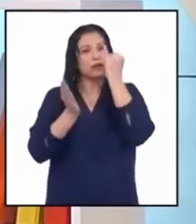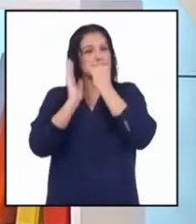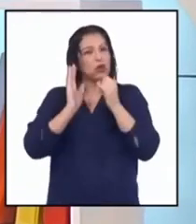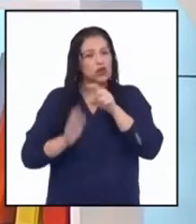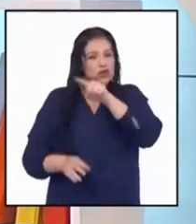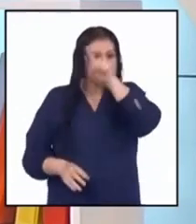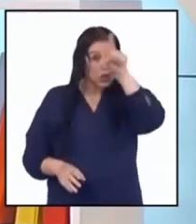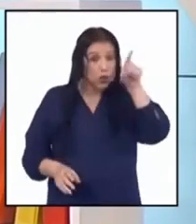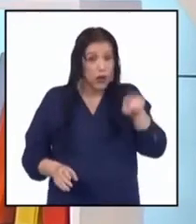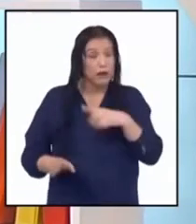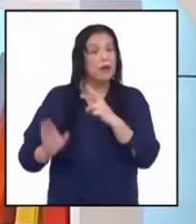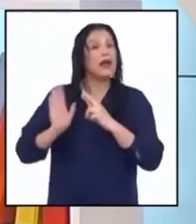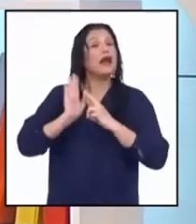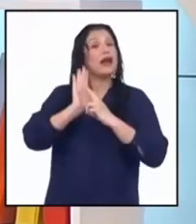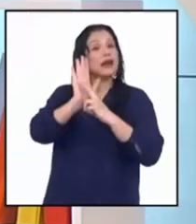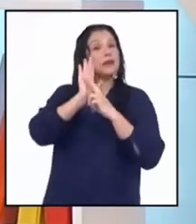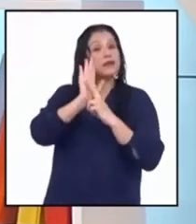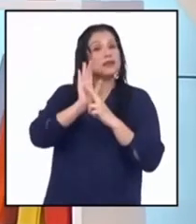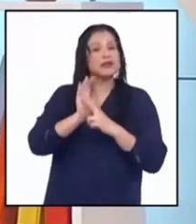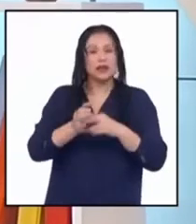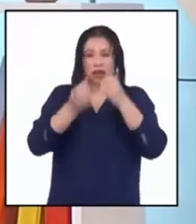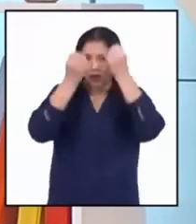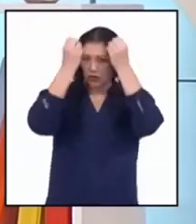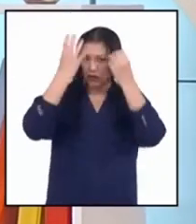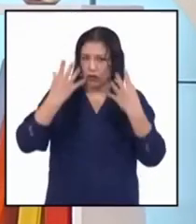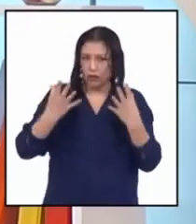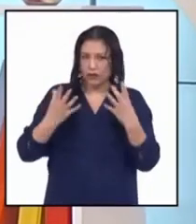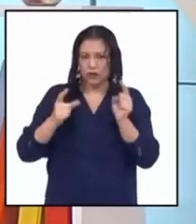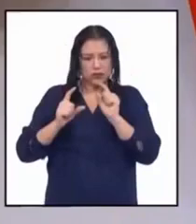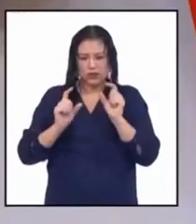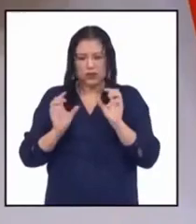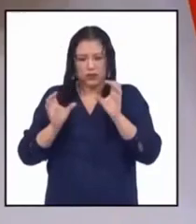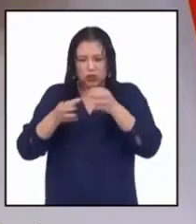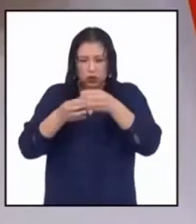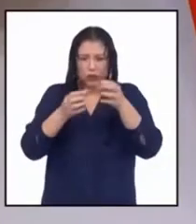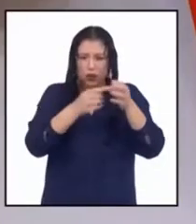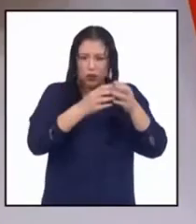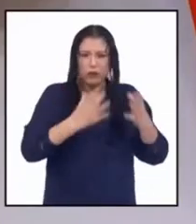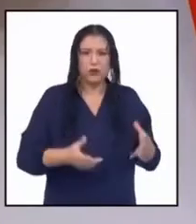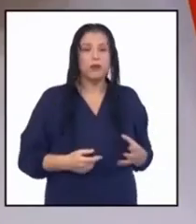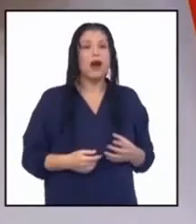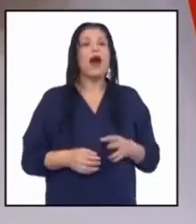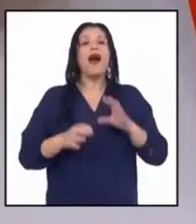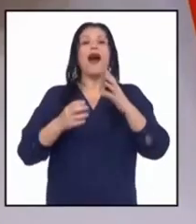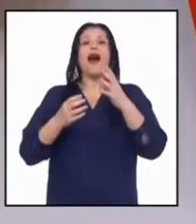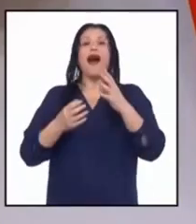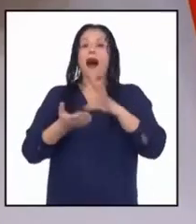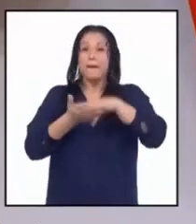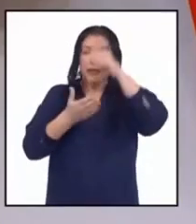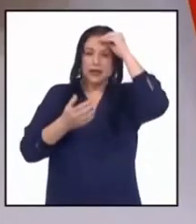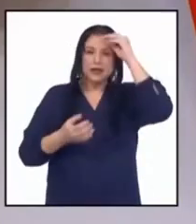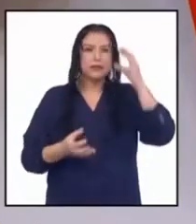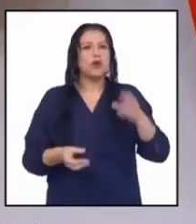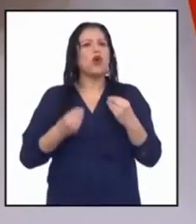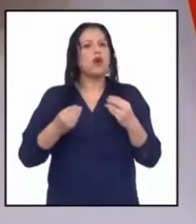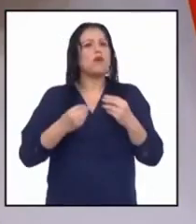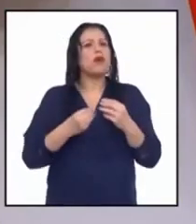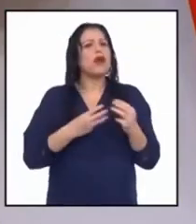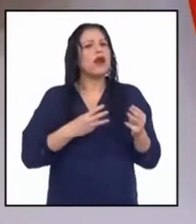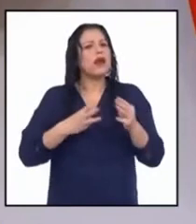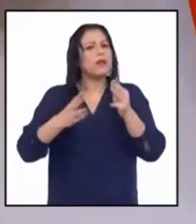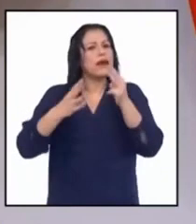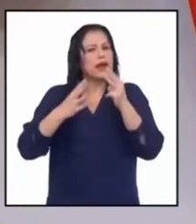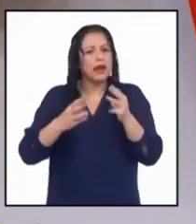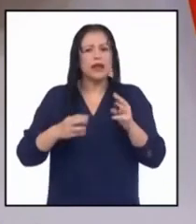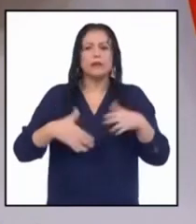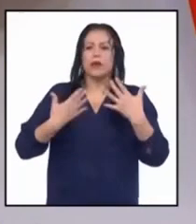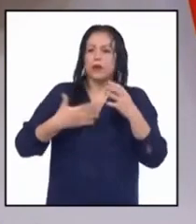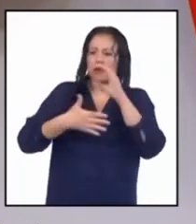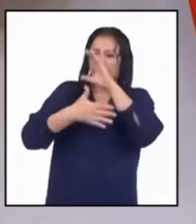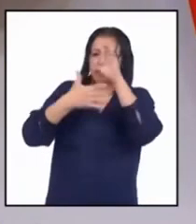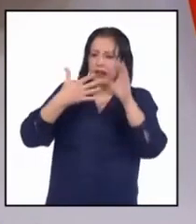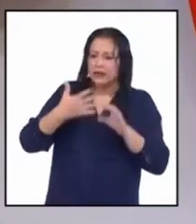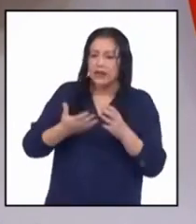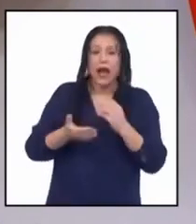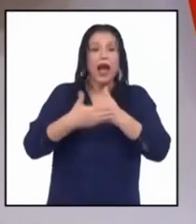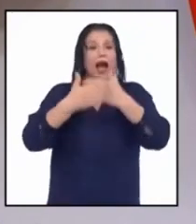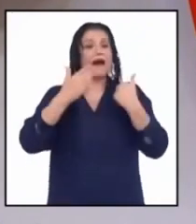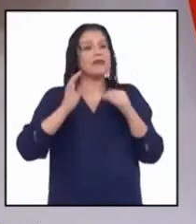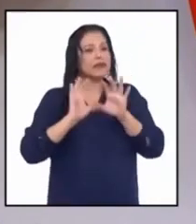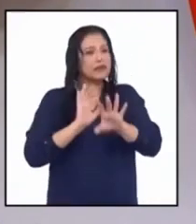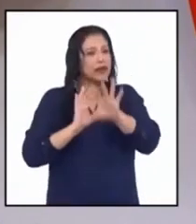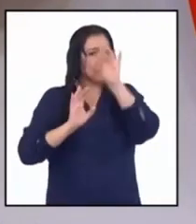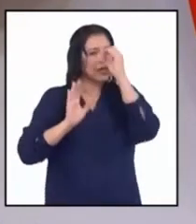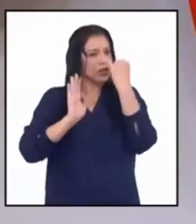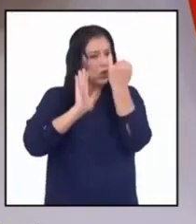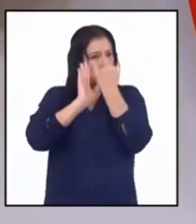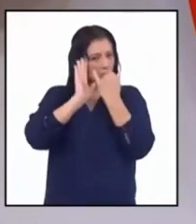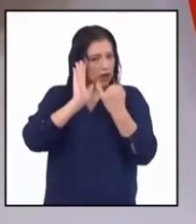para representar datos no agrupados. Descubrimos las condiciones que debemos considerar antes de elegir un